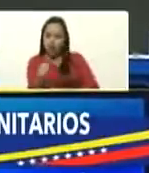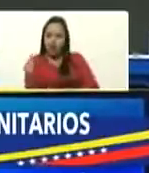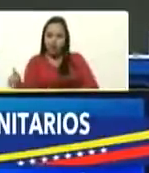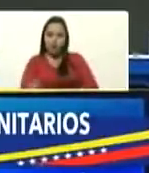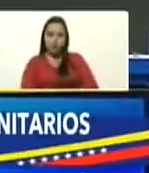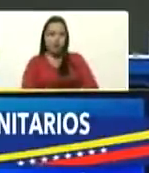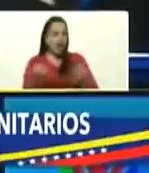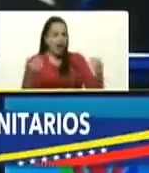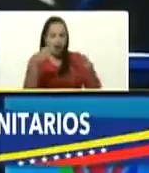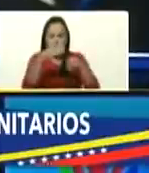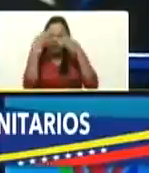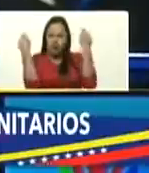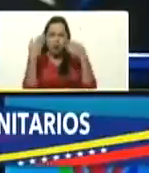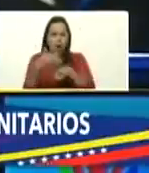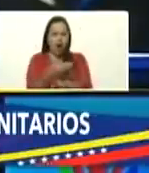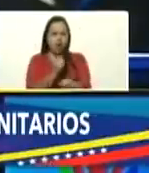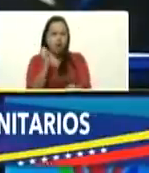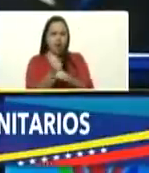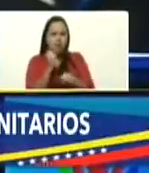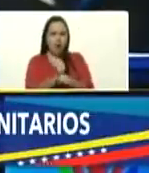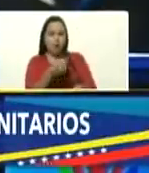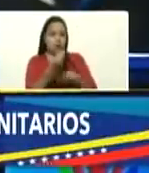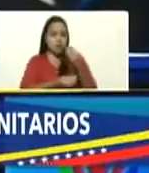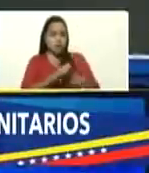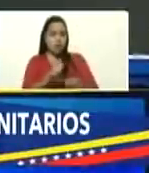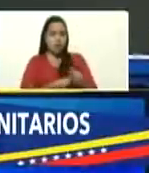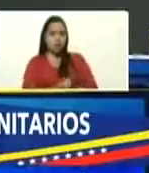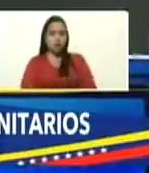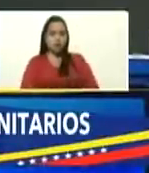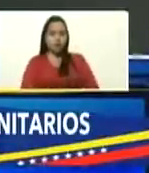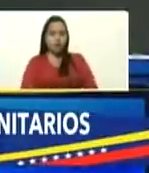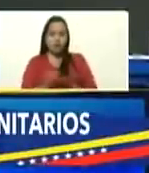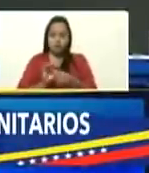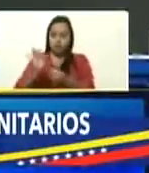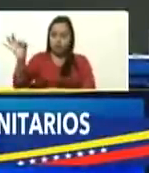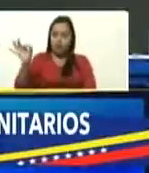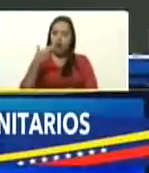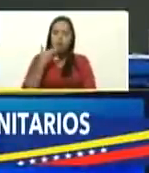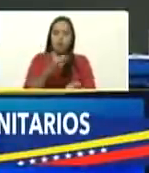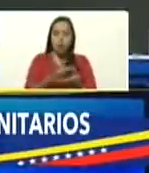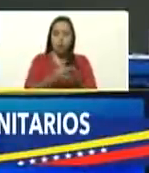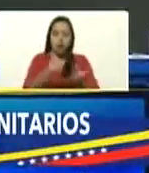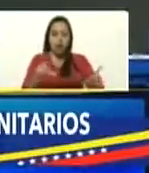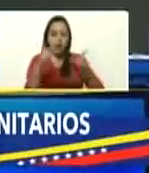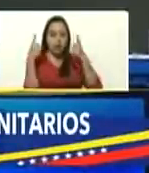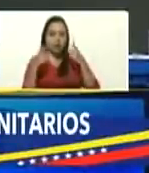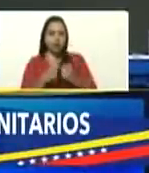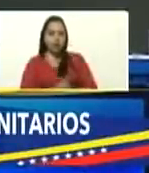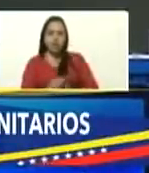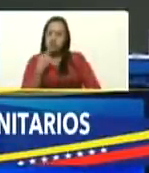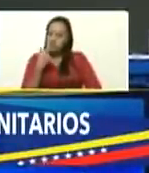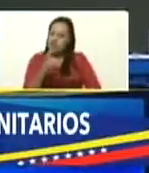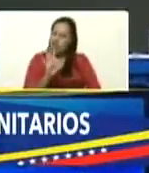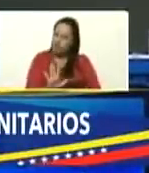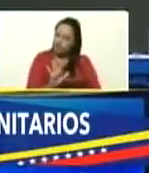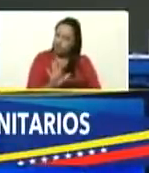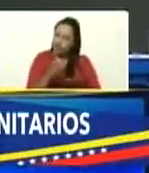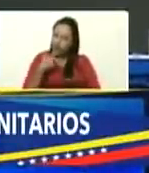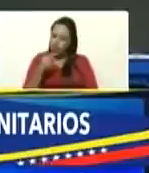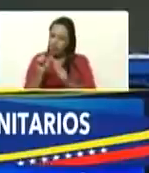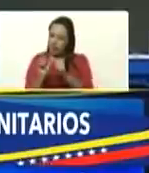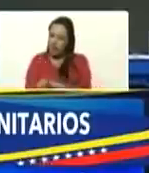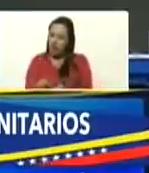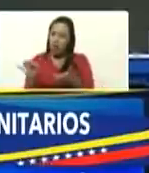olvidamos de todo lo que existía y creamos esto. Y lo mandamos para la ONAPRE, que es la propuesta del Estado de La Guaira. Pero dije, ajá, si yo me quedo en esto desde